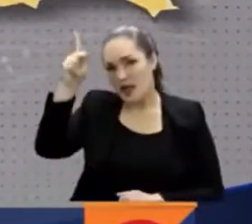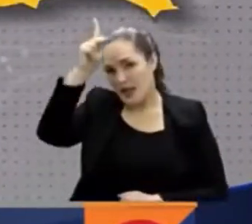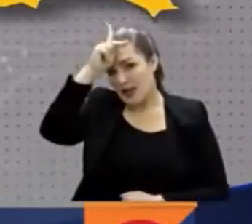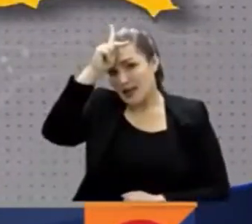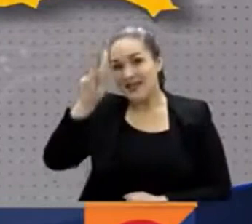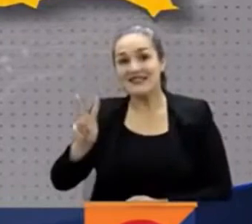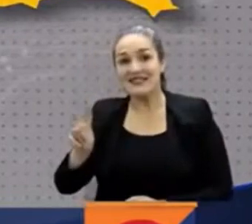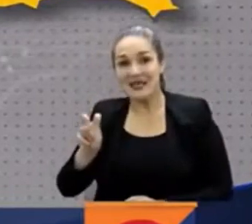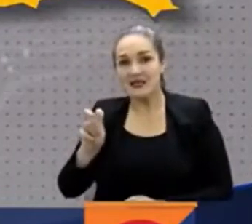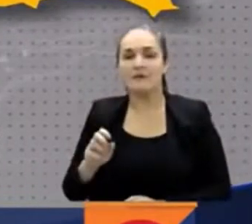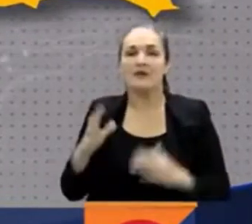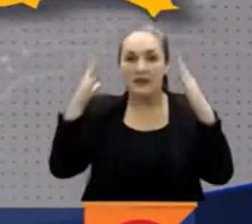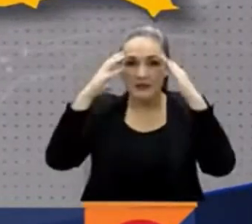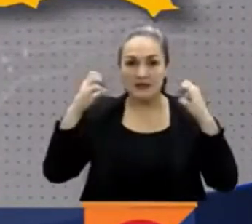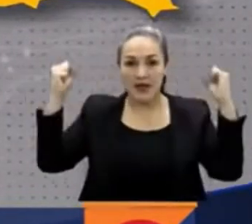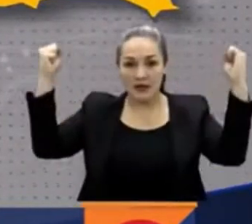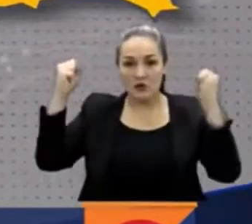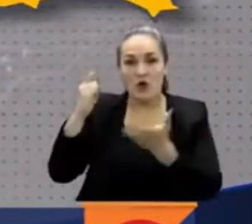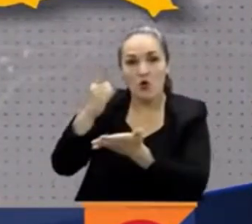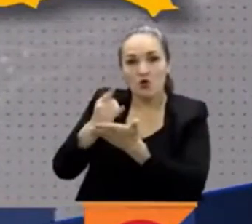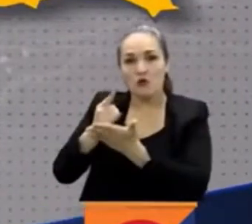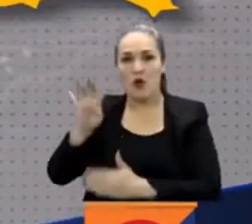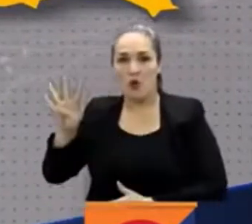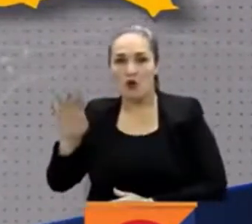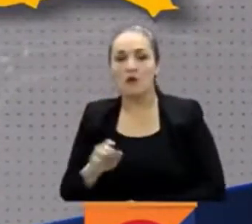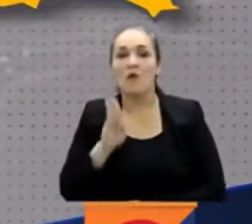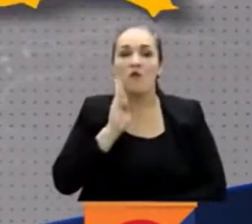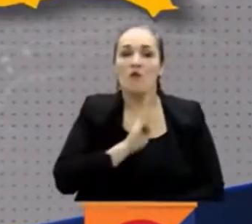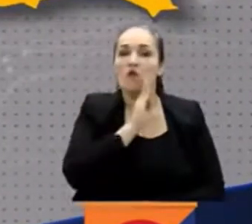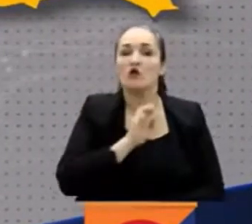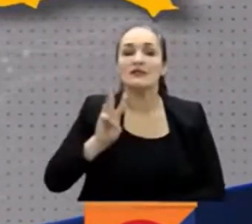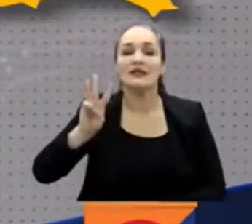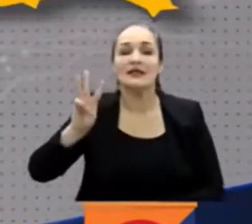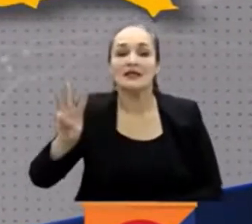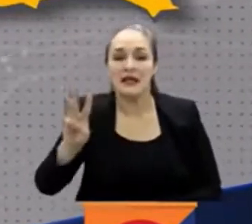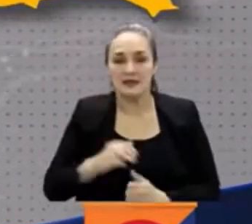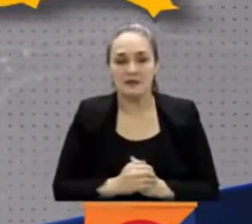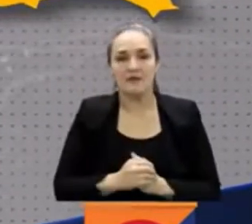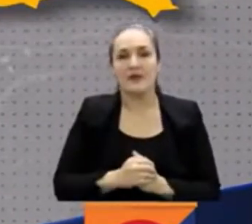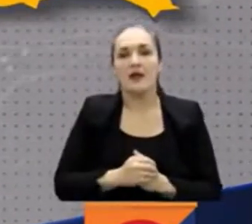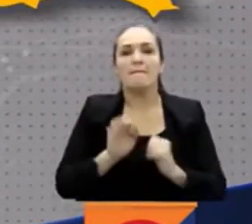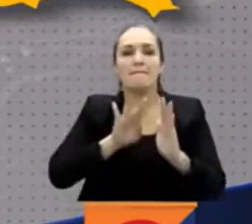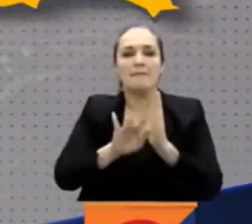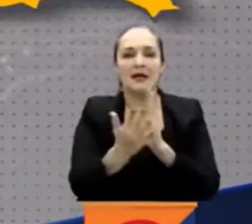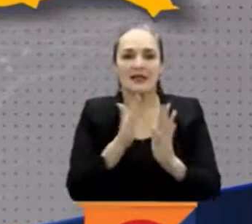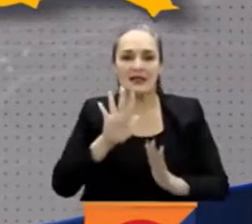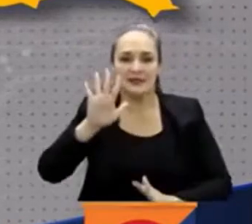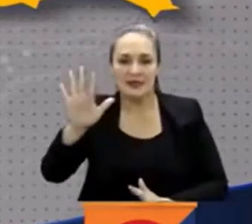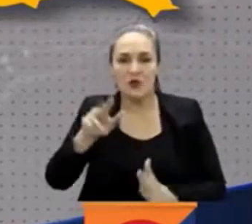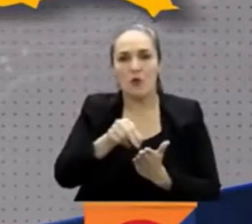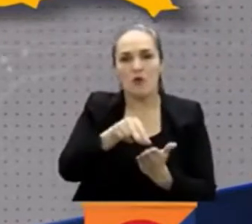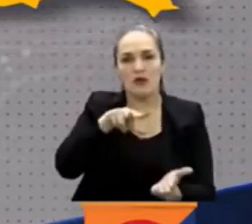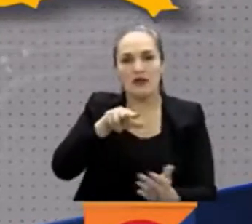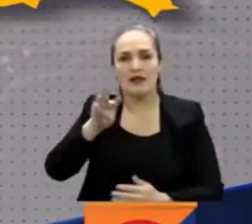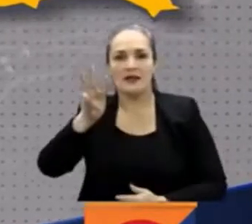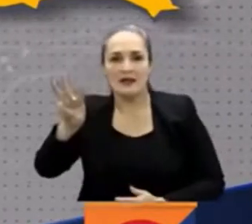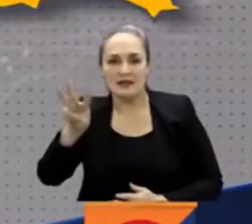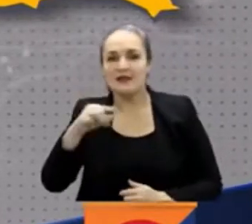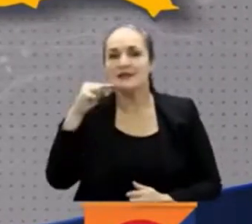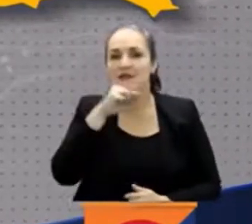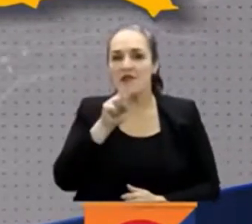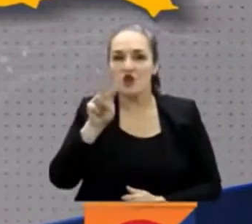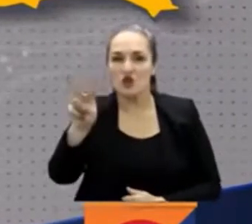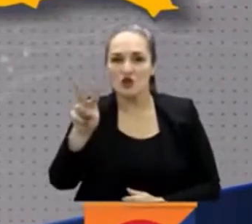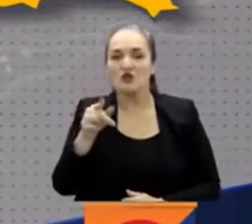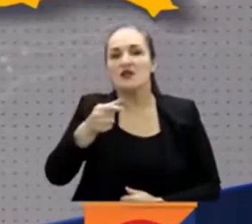7 casos, San Cristóbal y Usme con 4, Bosa 3, Los Mártires 5, Puente Aranda 3, Santa Fe con 2, Teusaquillo con 1